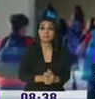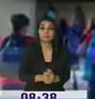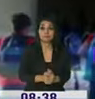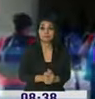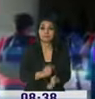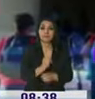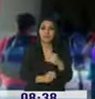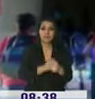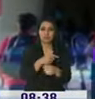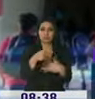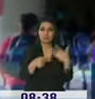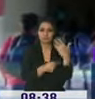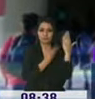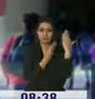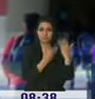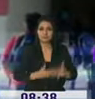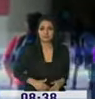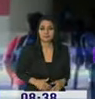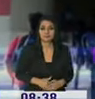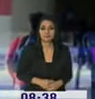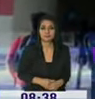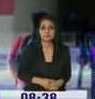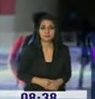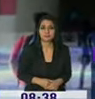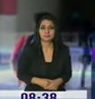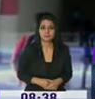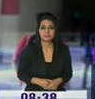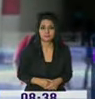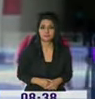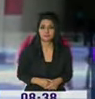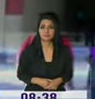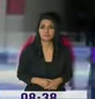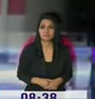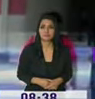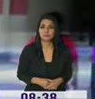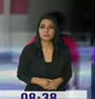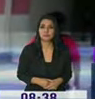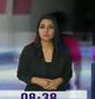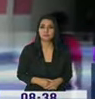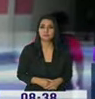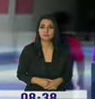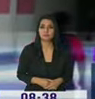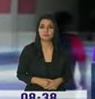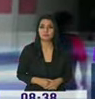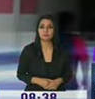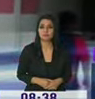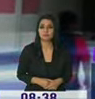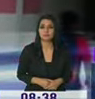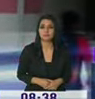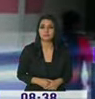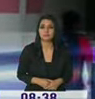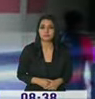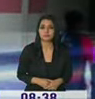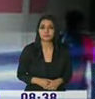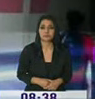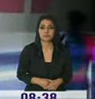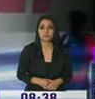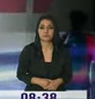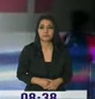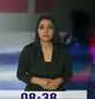al 2017, en el sistema educativo ecuatoriano se han presentado 561 casos de presuntos actos de